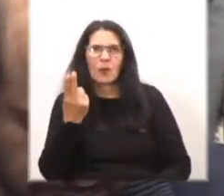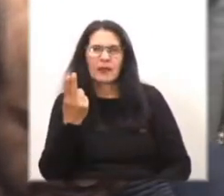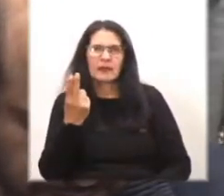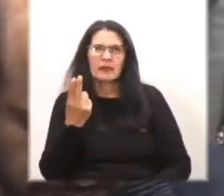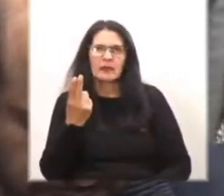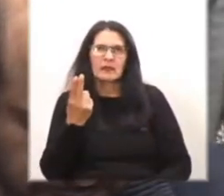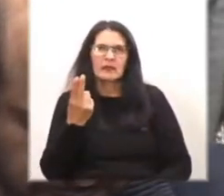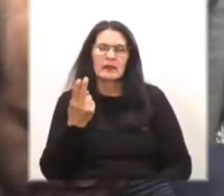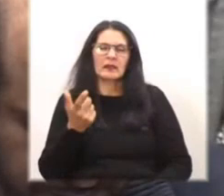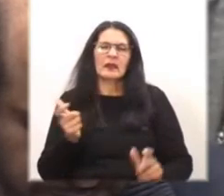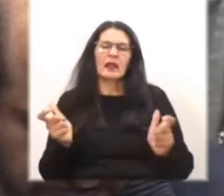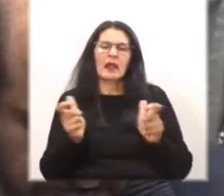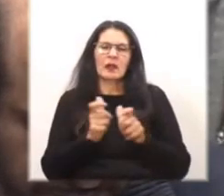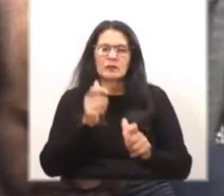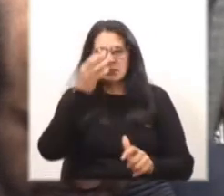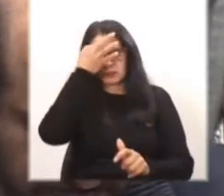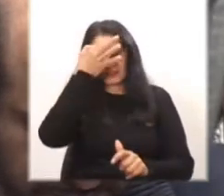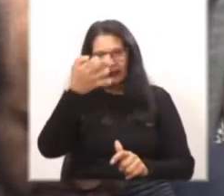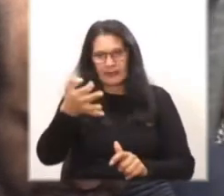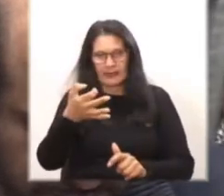la Comisión Técnica Mixta.